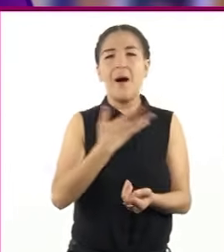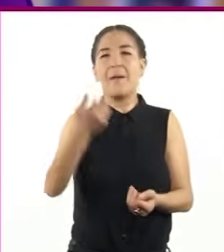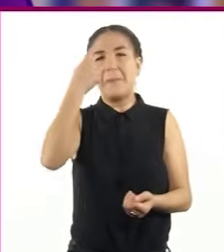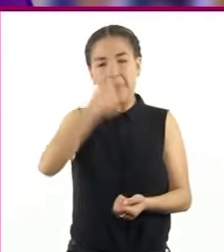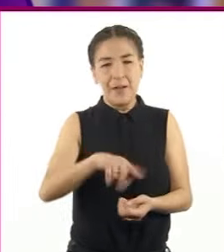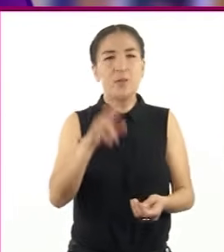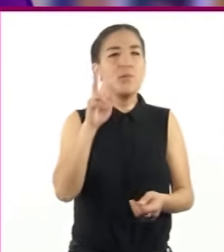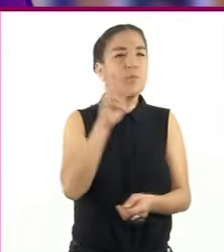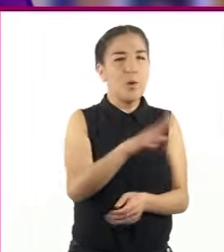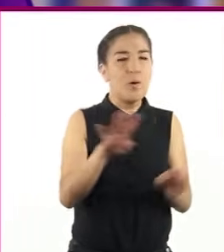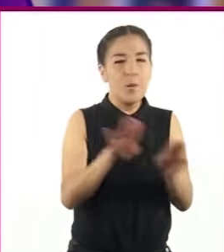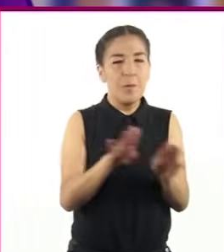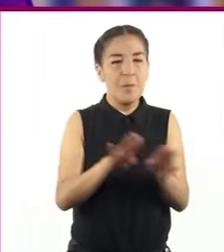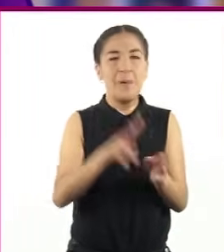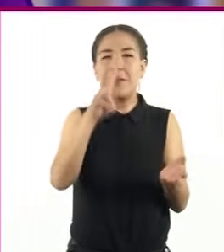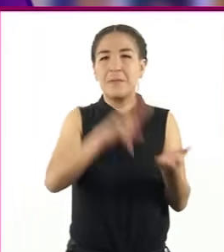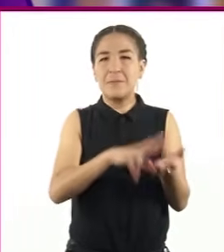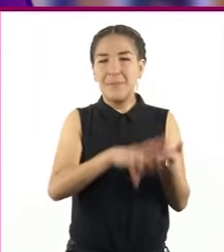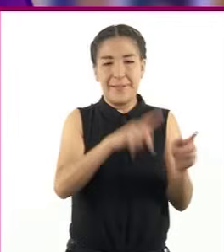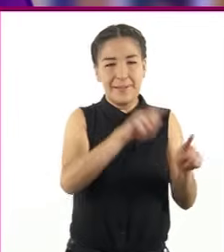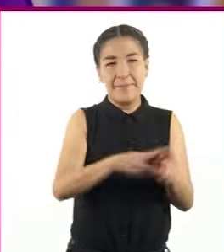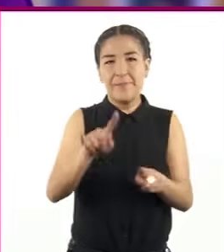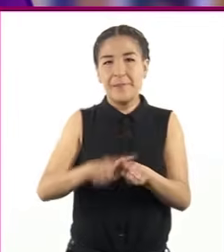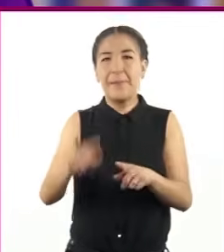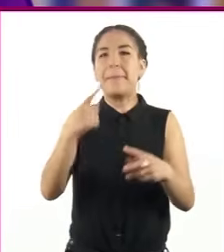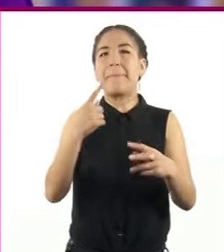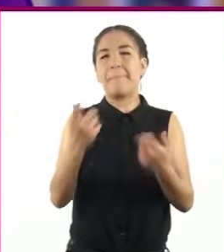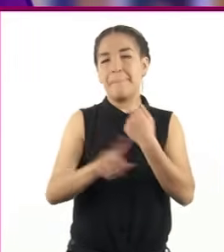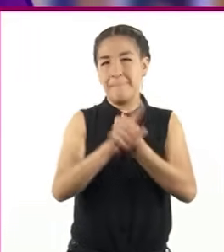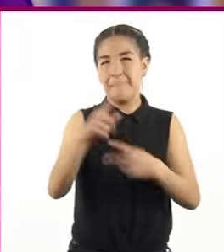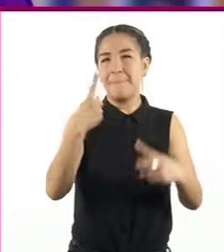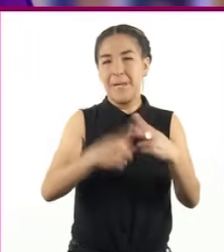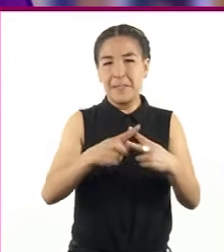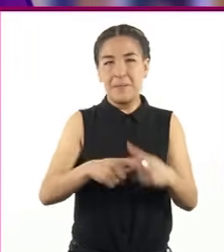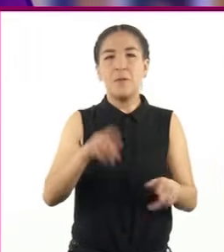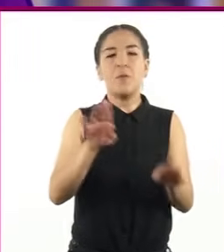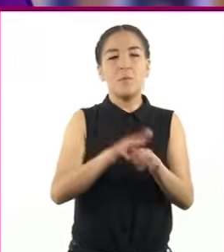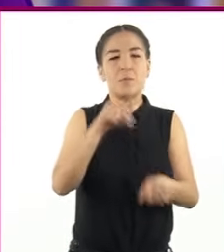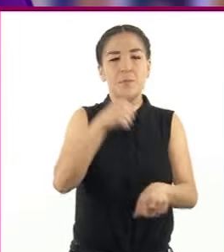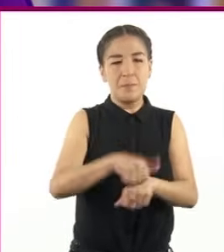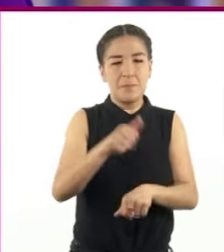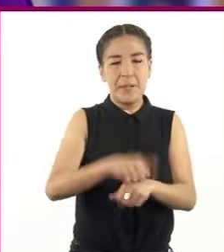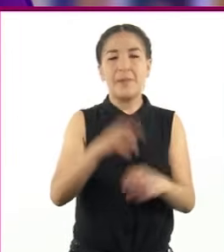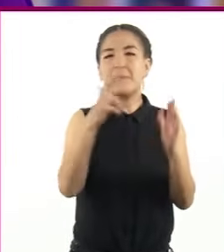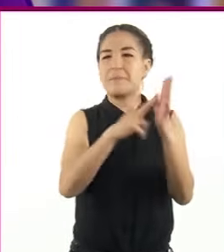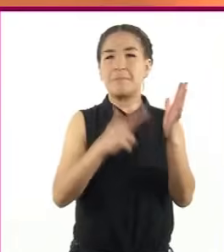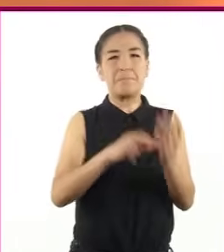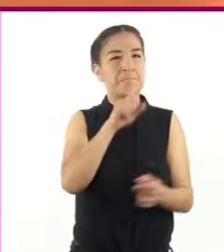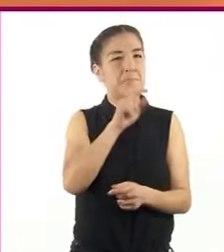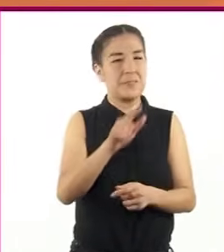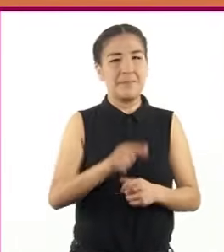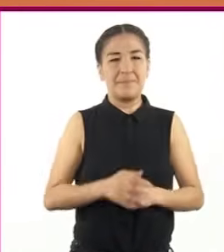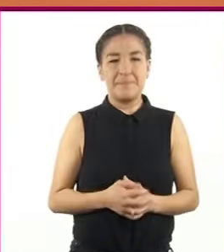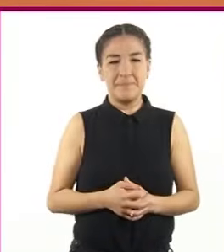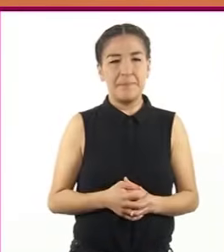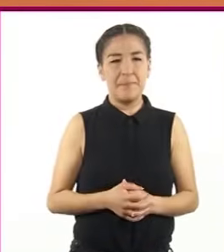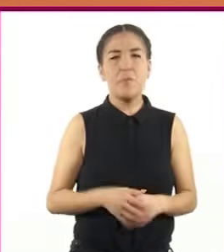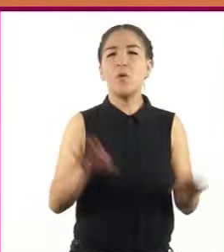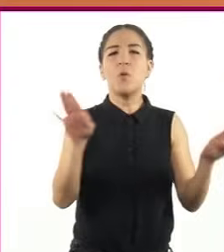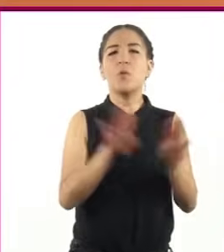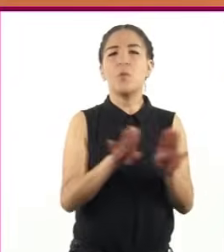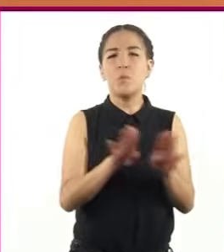la equivalencia de distintas expresiones algebraicas que representan la regla de la misma sucesión. Para